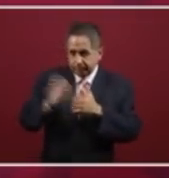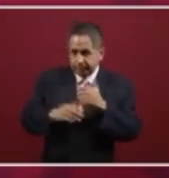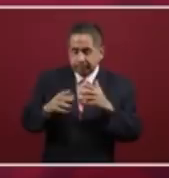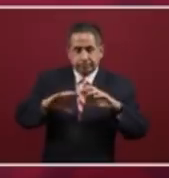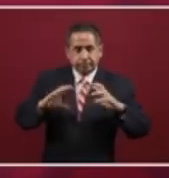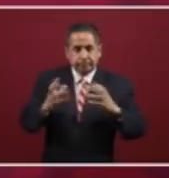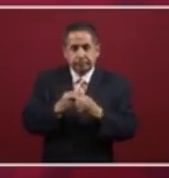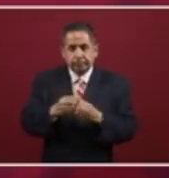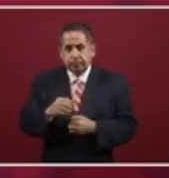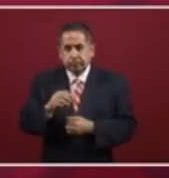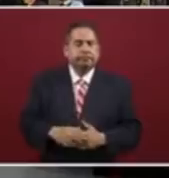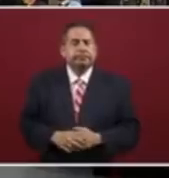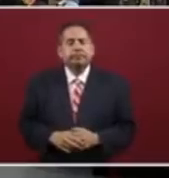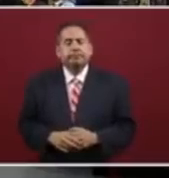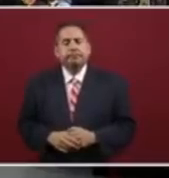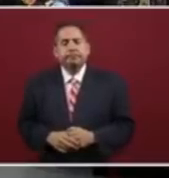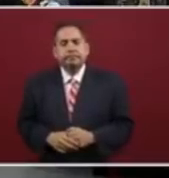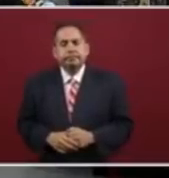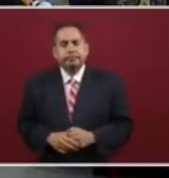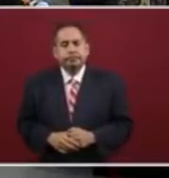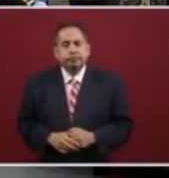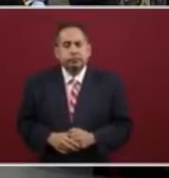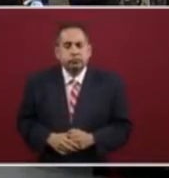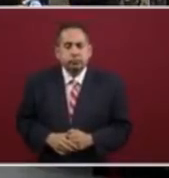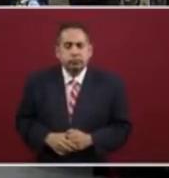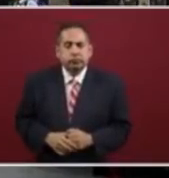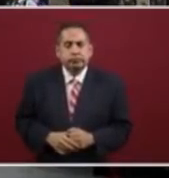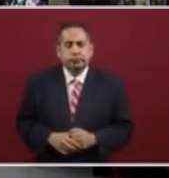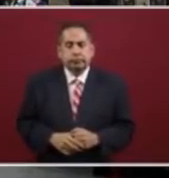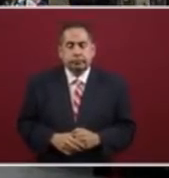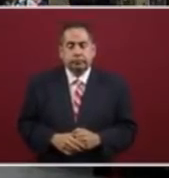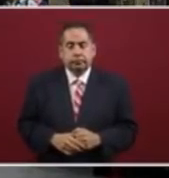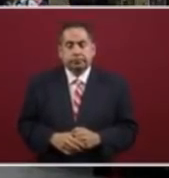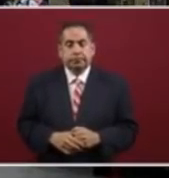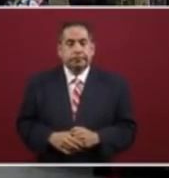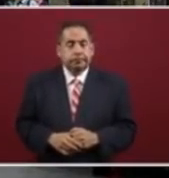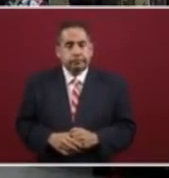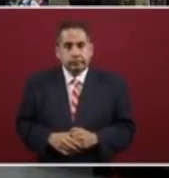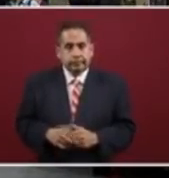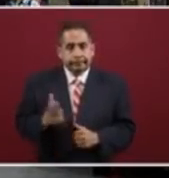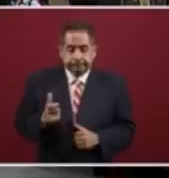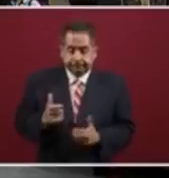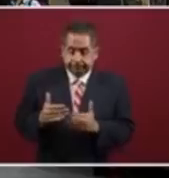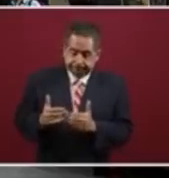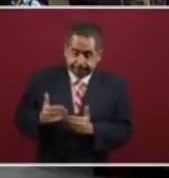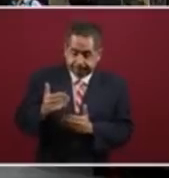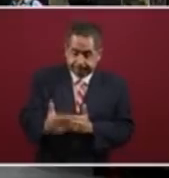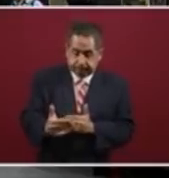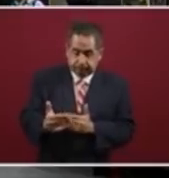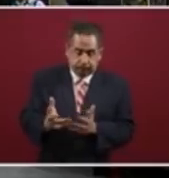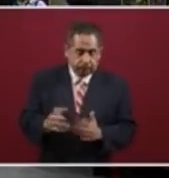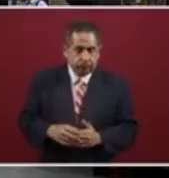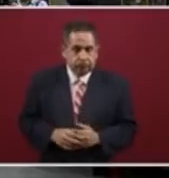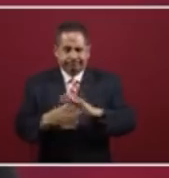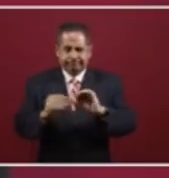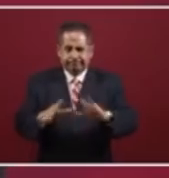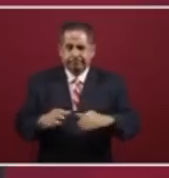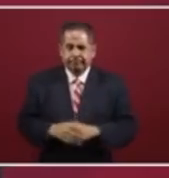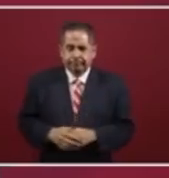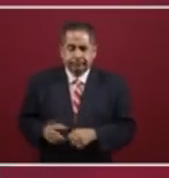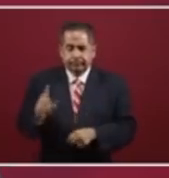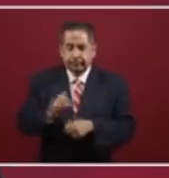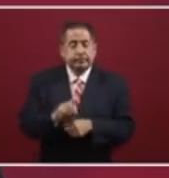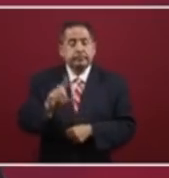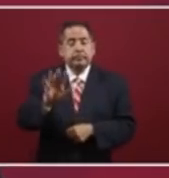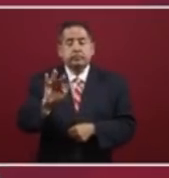pero a los 45 días tenemos que sentar las partes y decir bueno tuvo éxito o no tu ex día 45